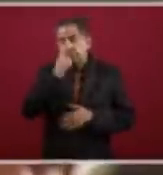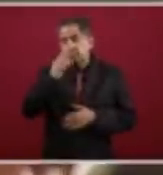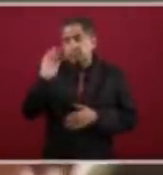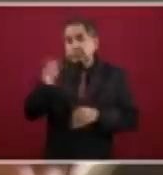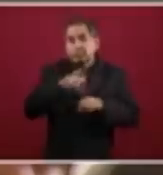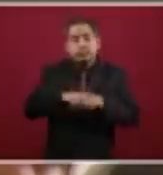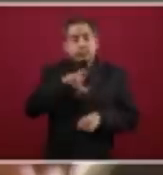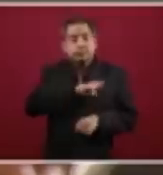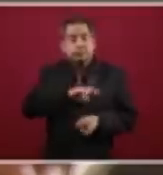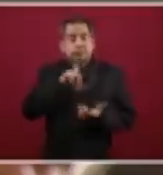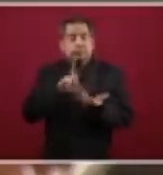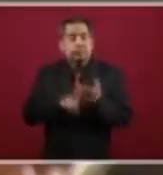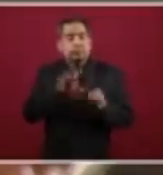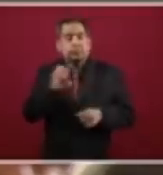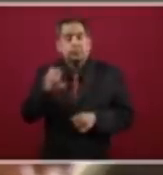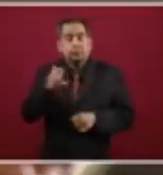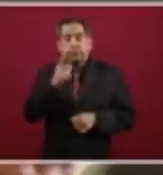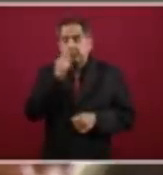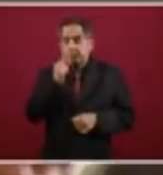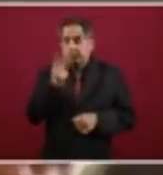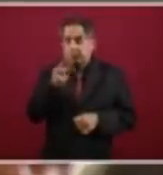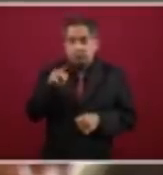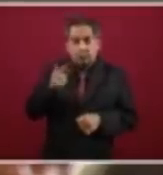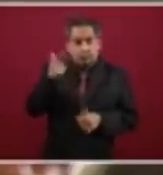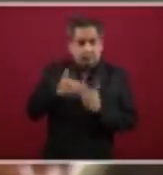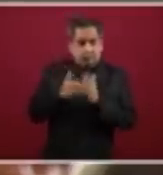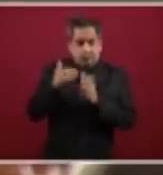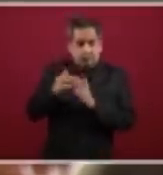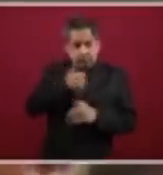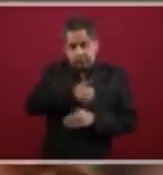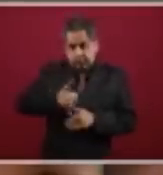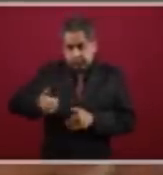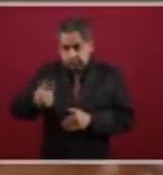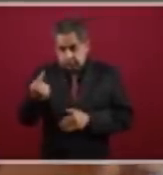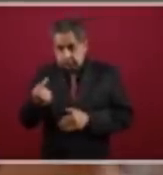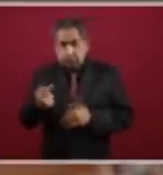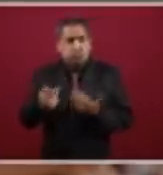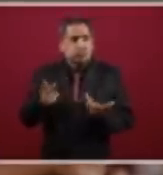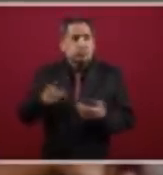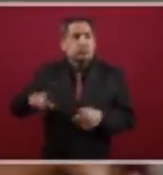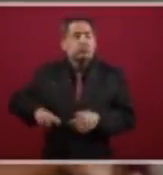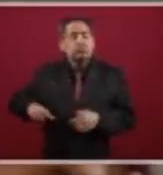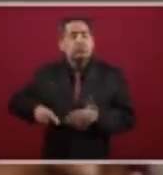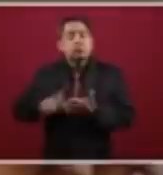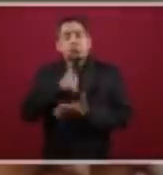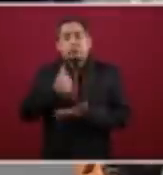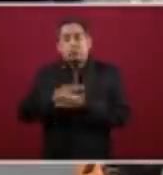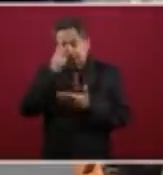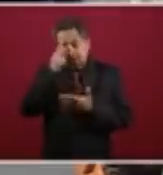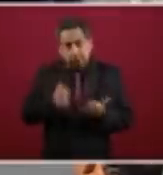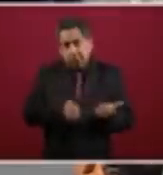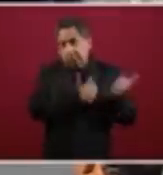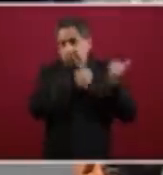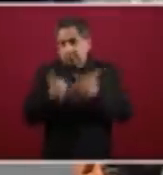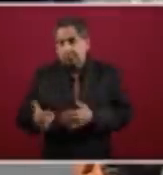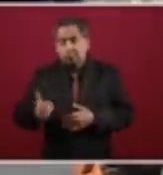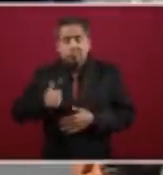Federal rentó 1.500 patrullas en 2.7 millones de pesos cada una, pero el gobierno de la Ciudad de México trajo desde